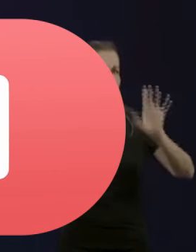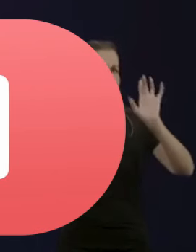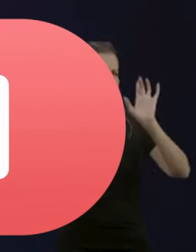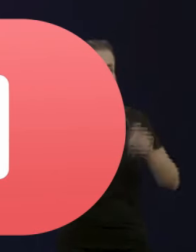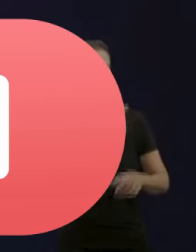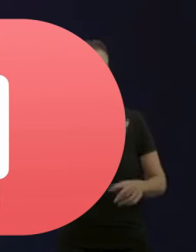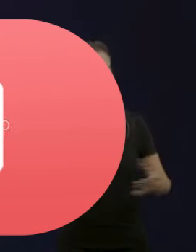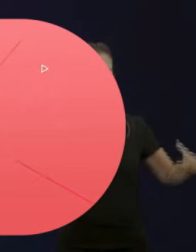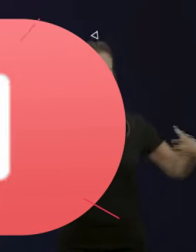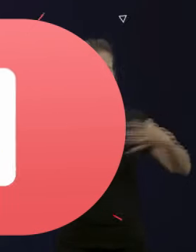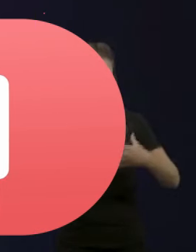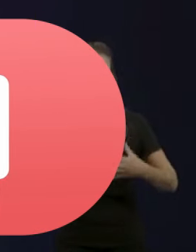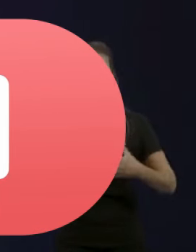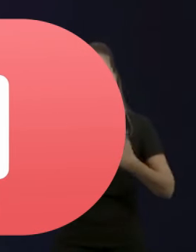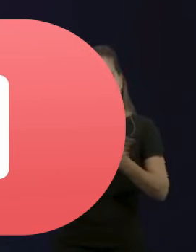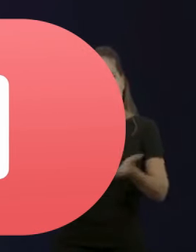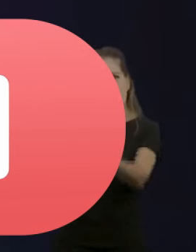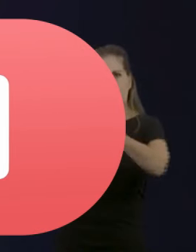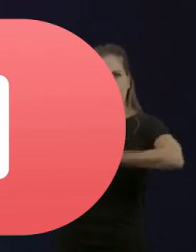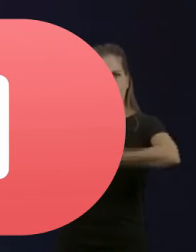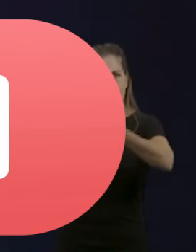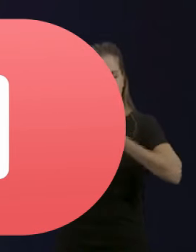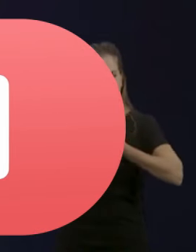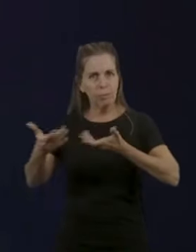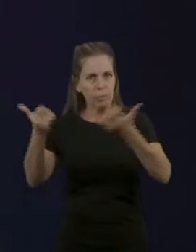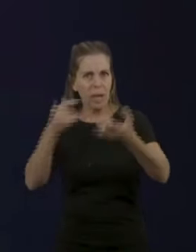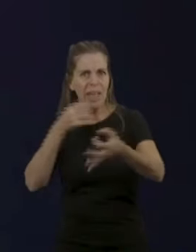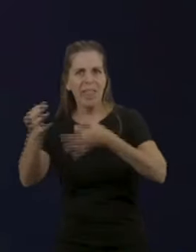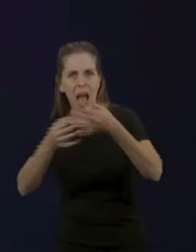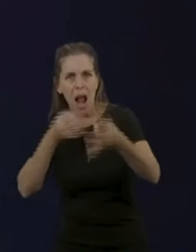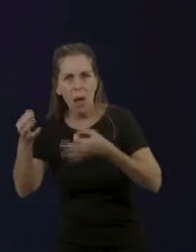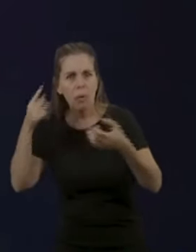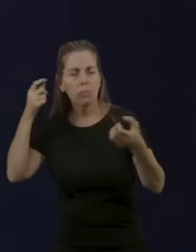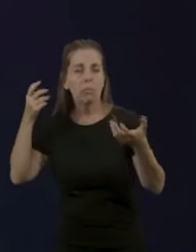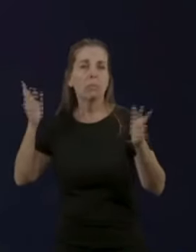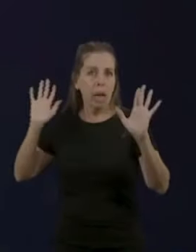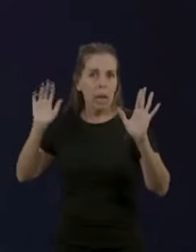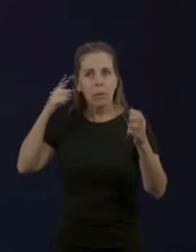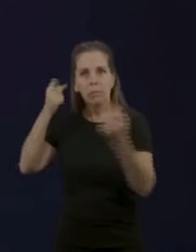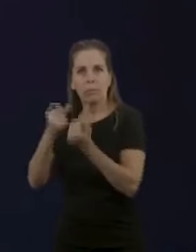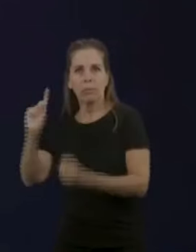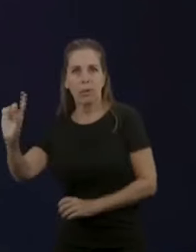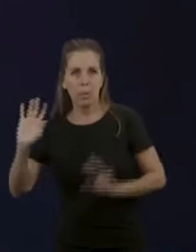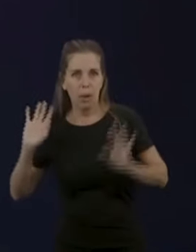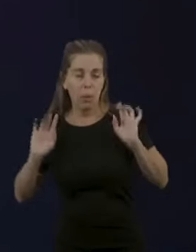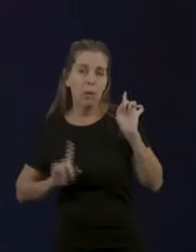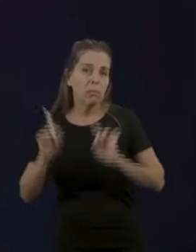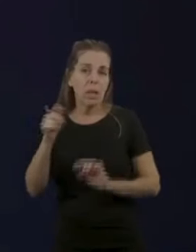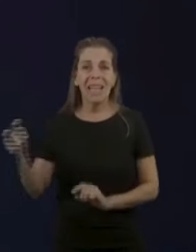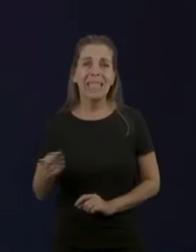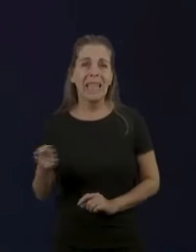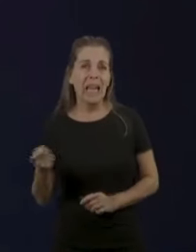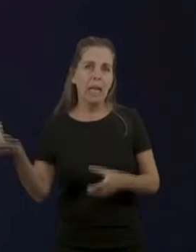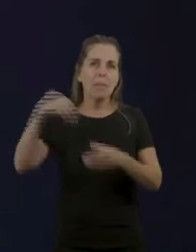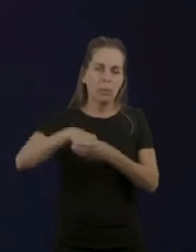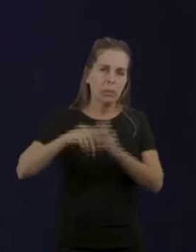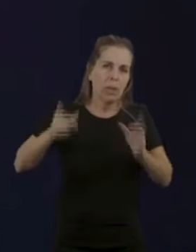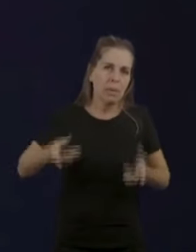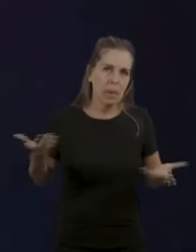para conversar con todos los sectores y dentro de esos sectores por supuesto se incluye el sindicalismo